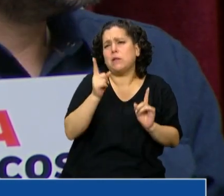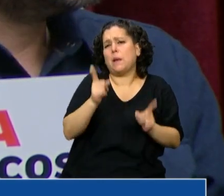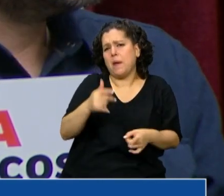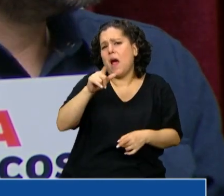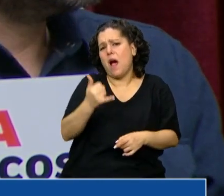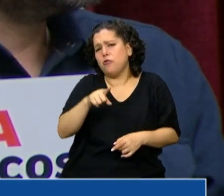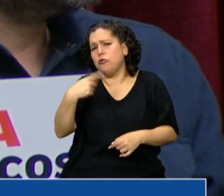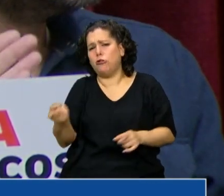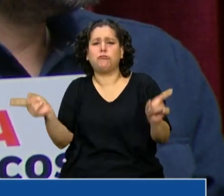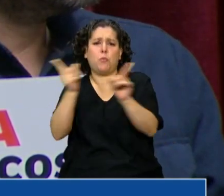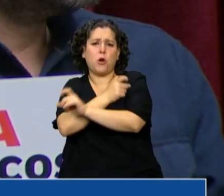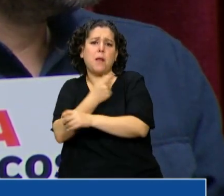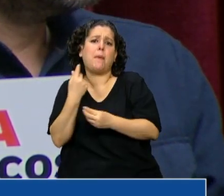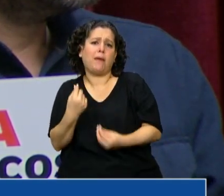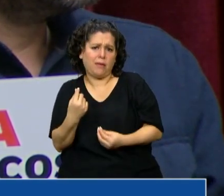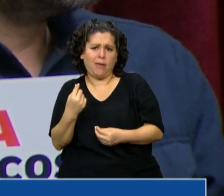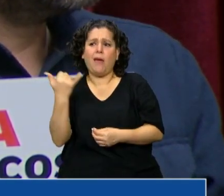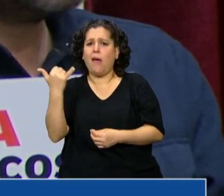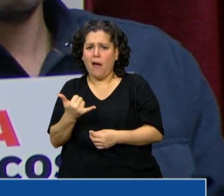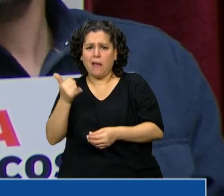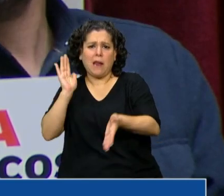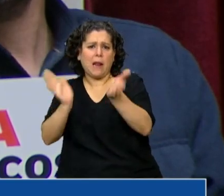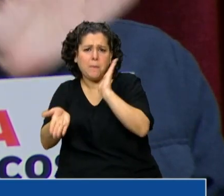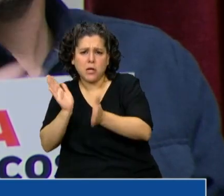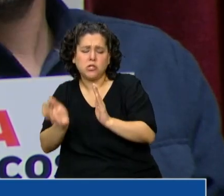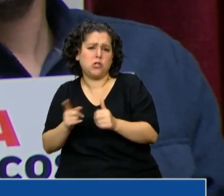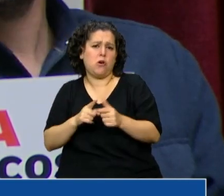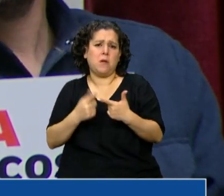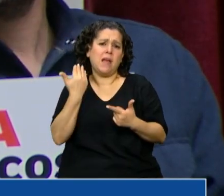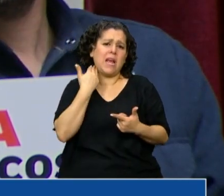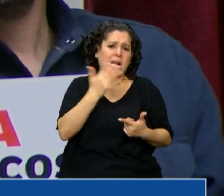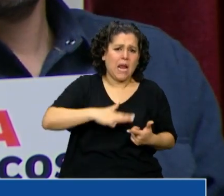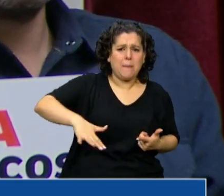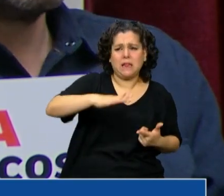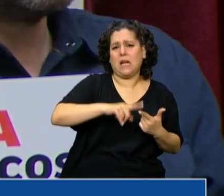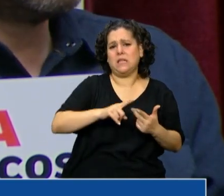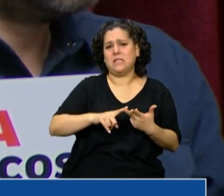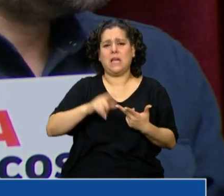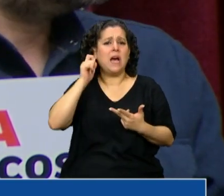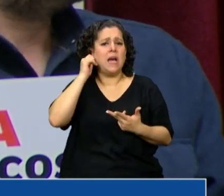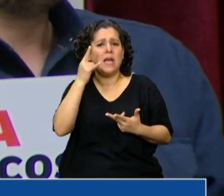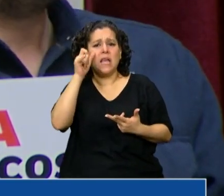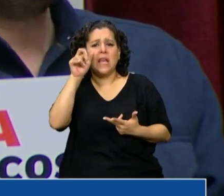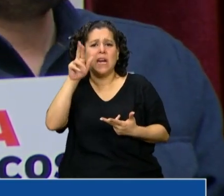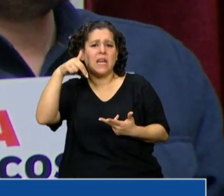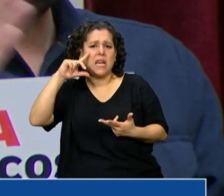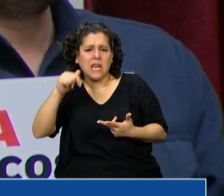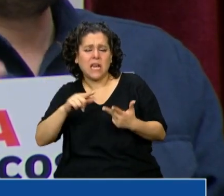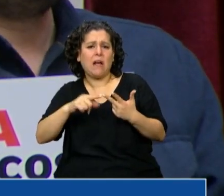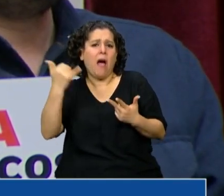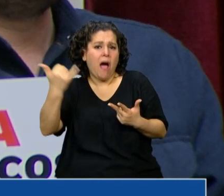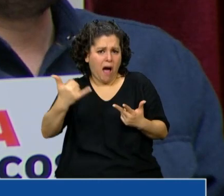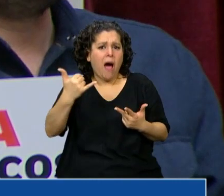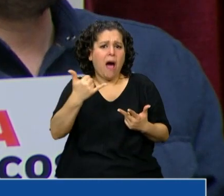o viene el tema de la represión, como ya vimos en Guernica, vemos en La Matanza, vemos en cantidad de distritos, donde